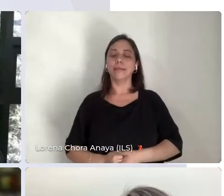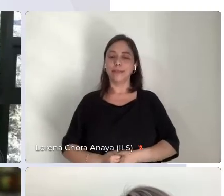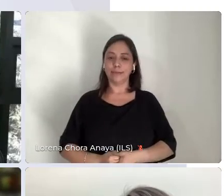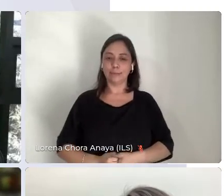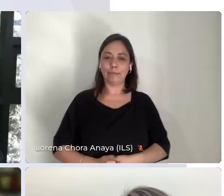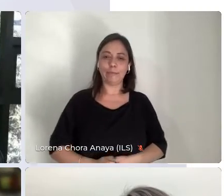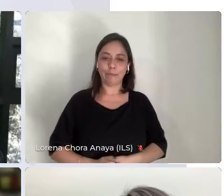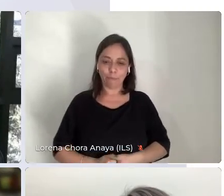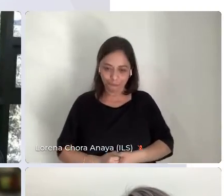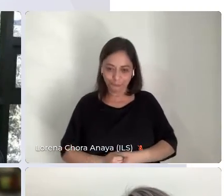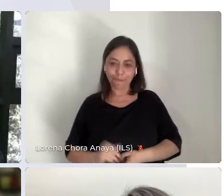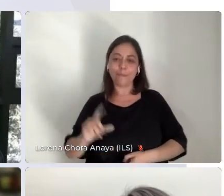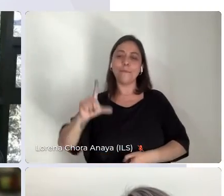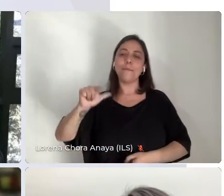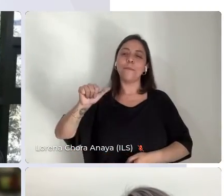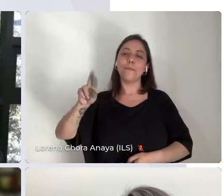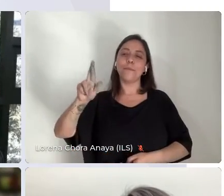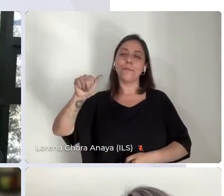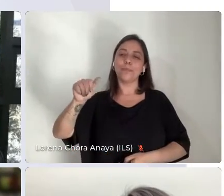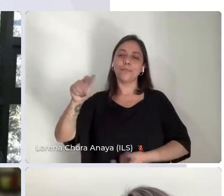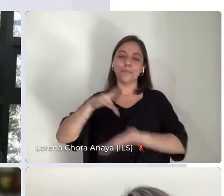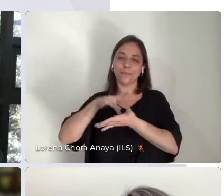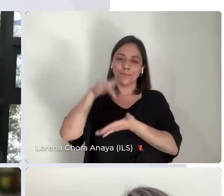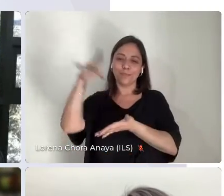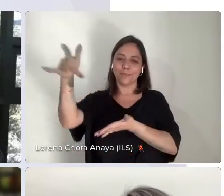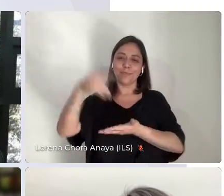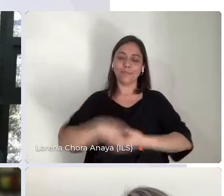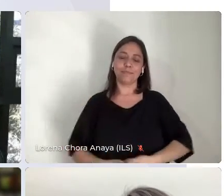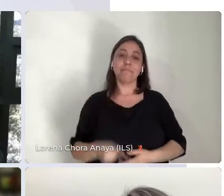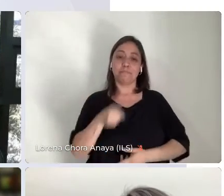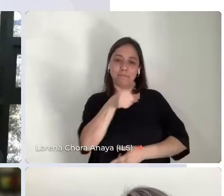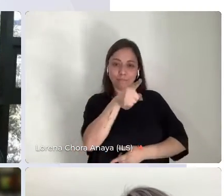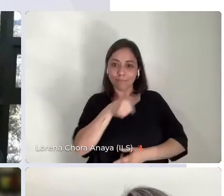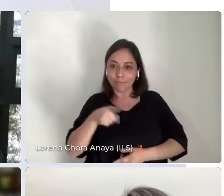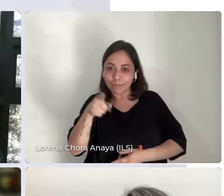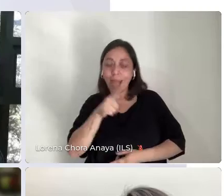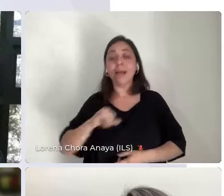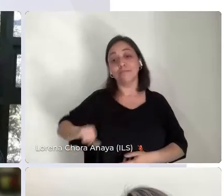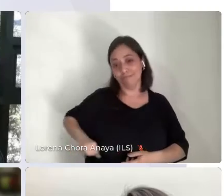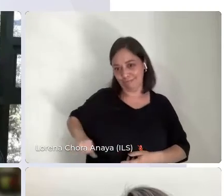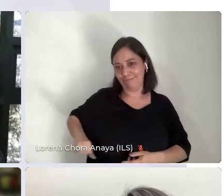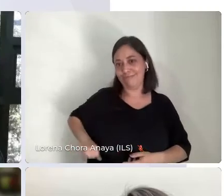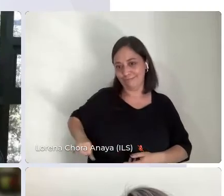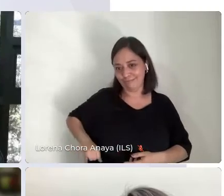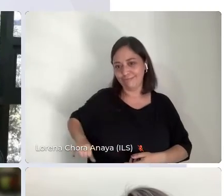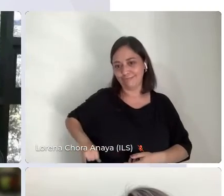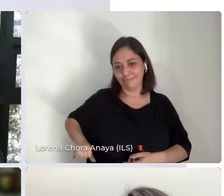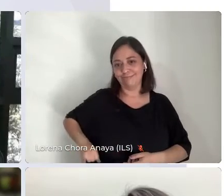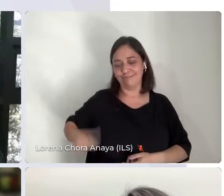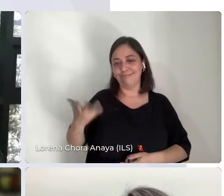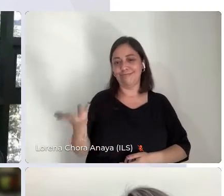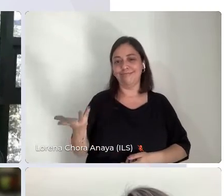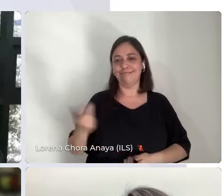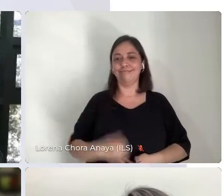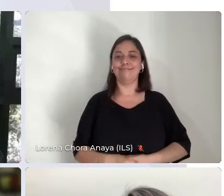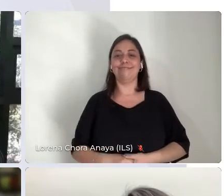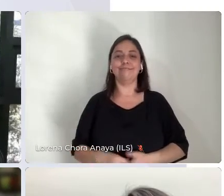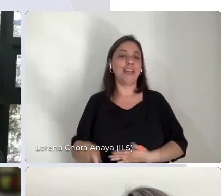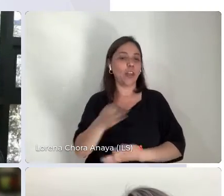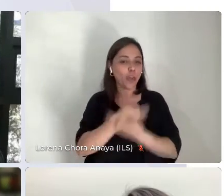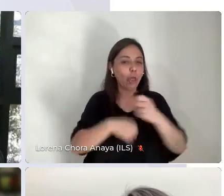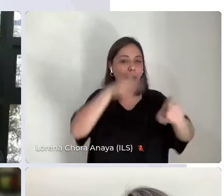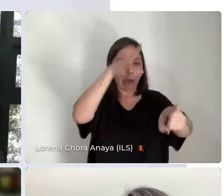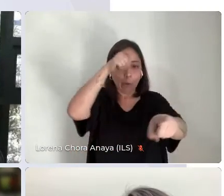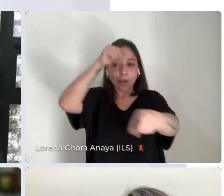Gracias, Laura. Pues lo interesante de esto es cómo vamos sumando cosas, ¿cierto? Yo creo que en todos nuestros casos estamos de acuerdo en que todos esos han sido